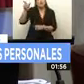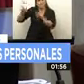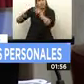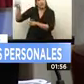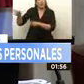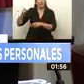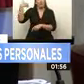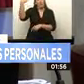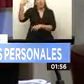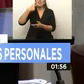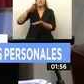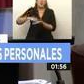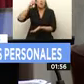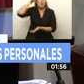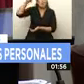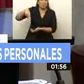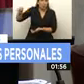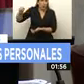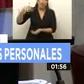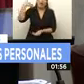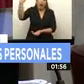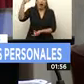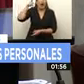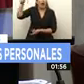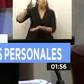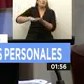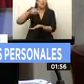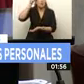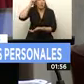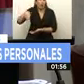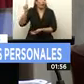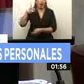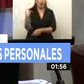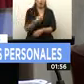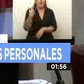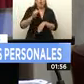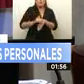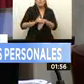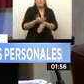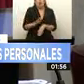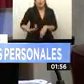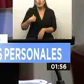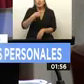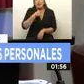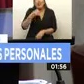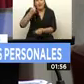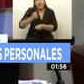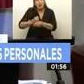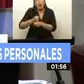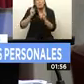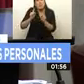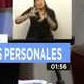perón a mí cuando los dirigentes peronistas tienen responsabilidades de gobierno más que hablar de perón me gusta que hagan las cosas que hacía